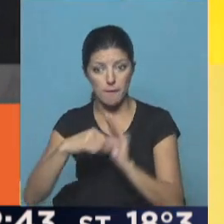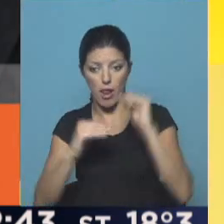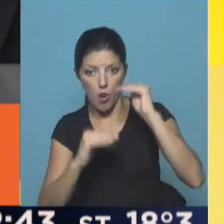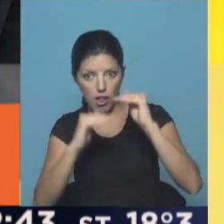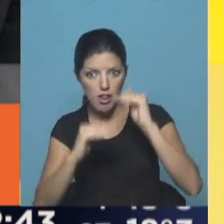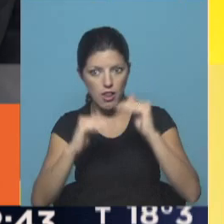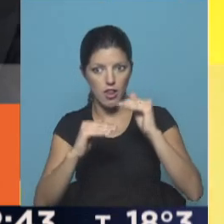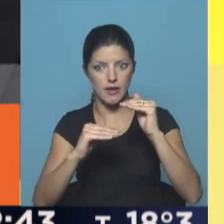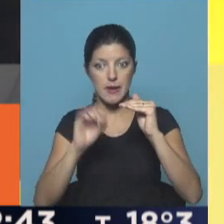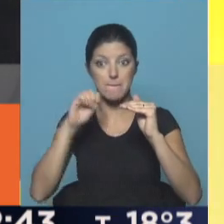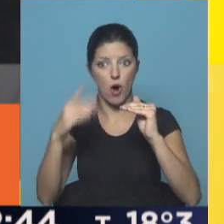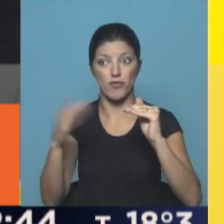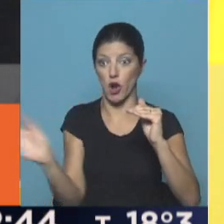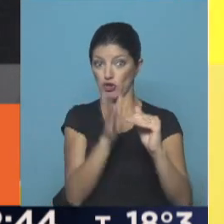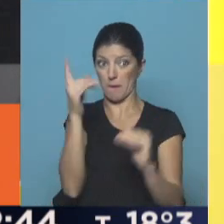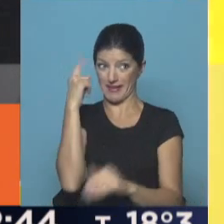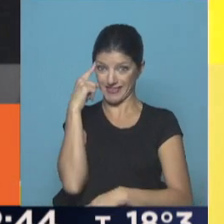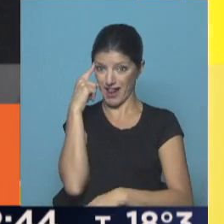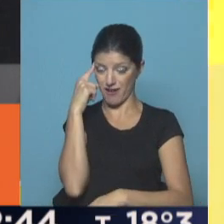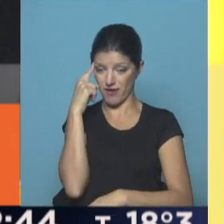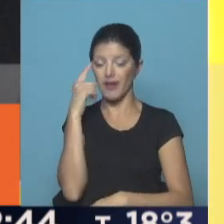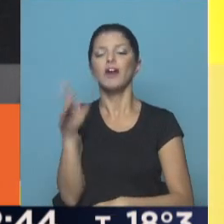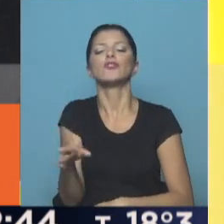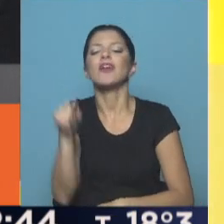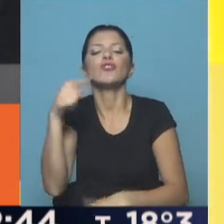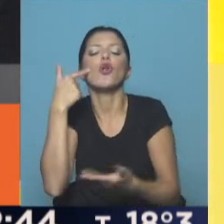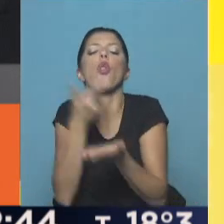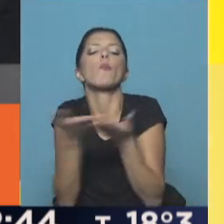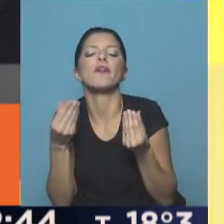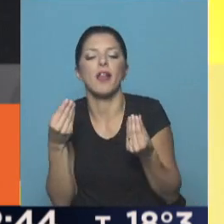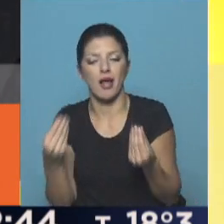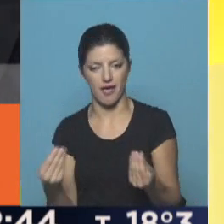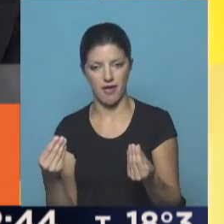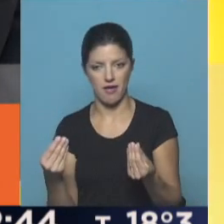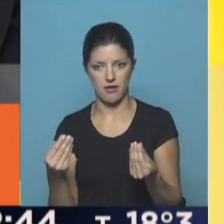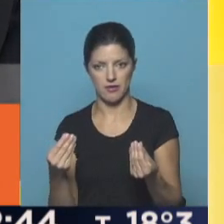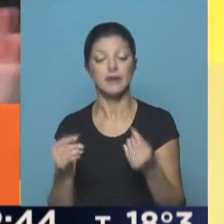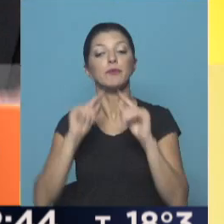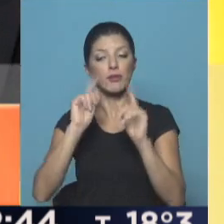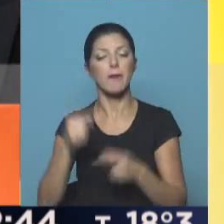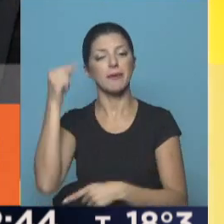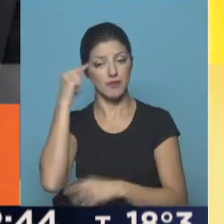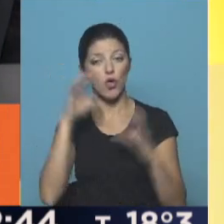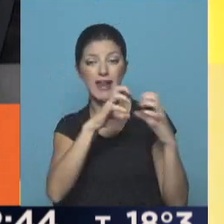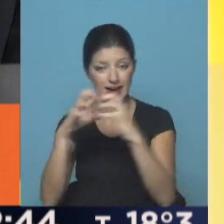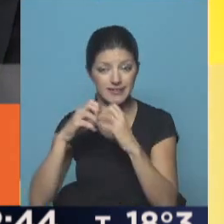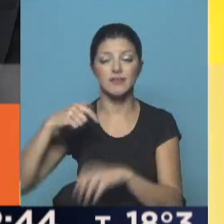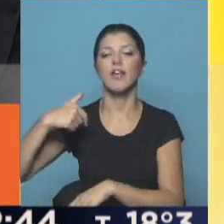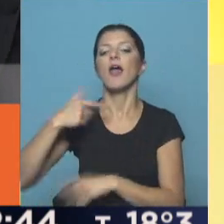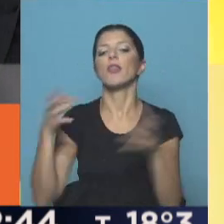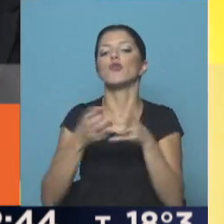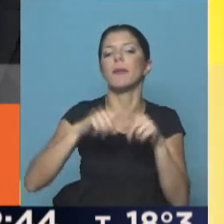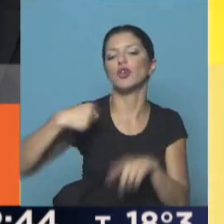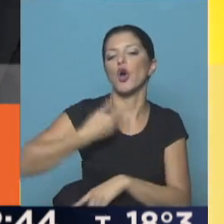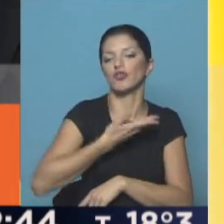una elección mucho mejor que la que se preveía. ¿Qué nos dice este resultado del laborismo y en general de la idea de la crisis de la socialdemocracia en Europa, de la idea de